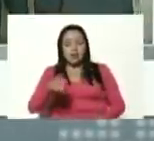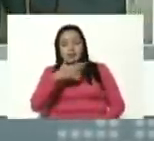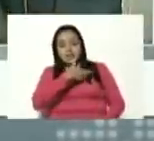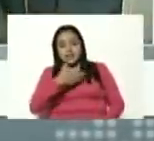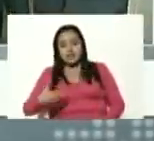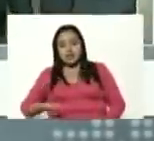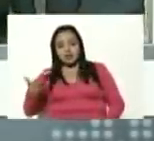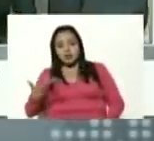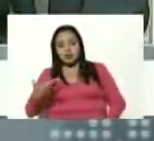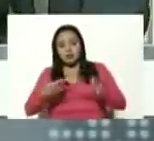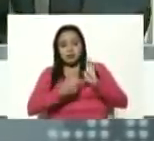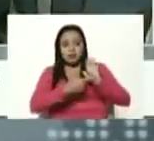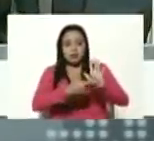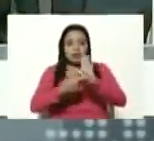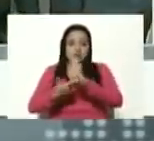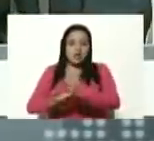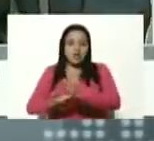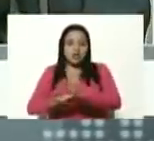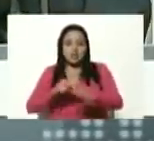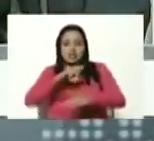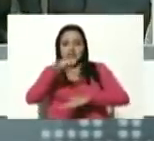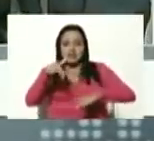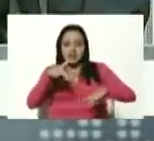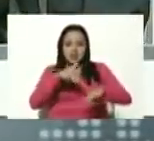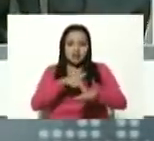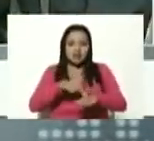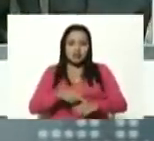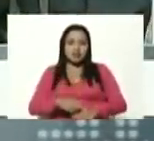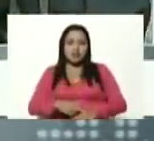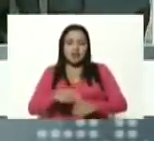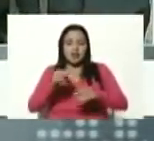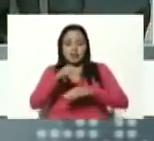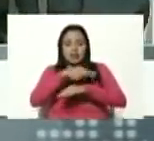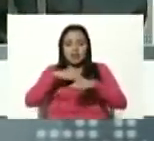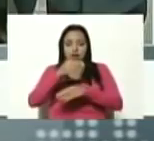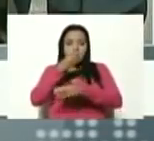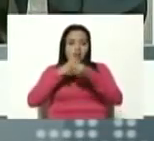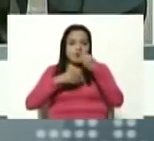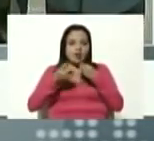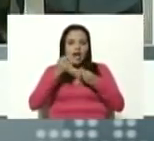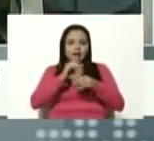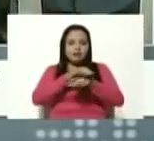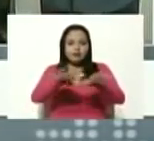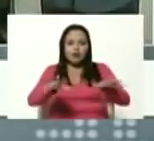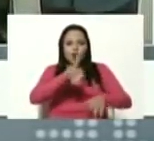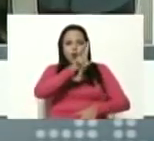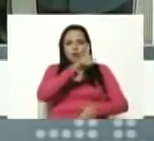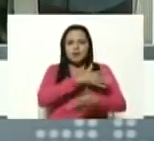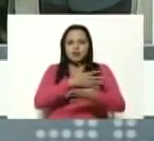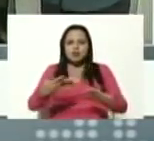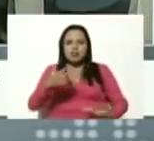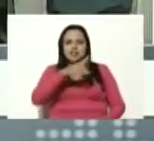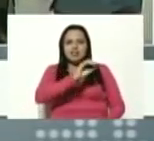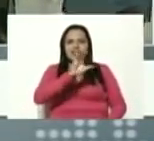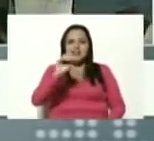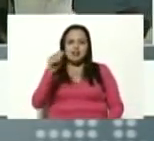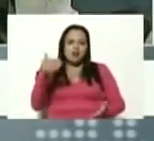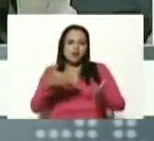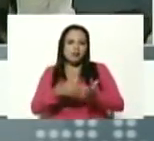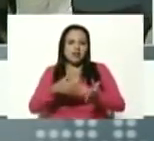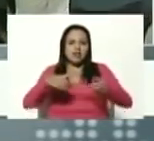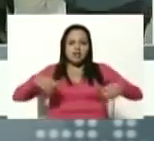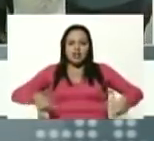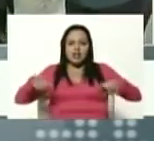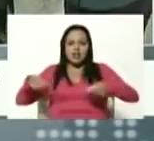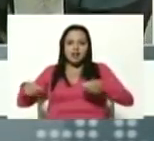resaltarse que a nivel nacional el Ministerio de Alimentación distribuye 1.300.000 combos CLAP para todas las